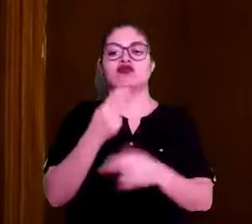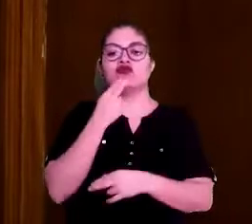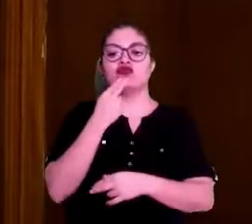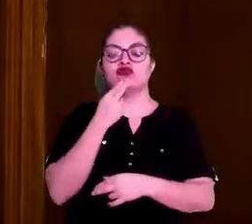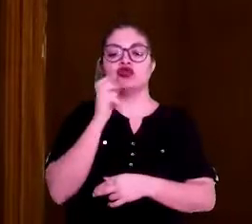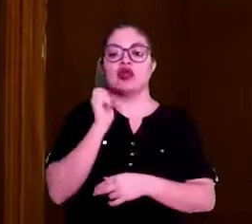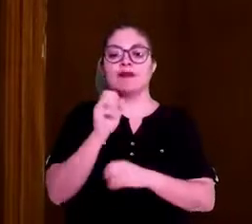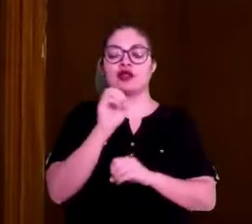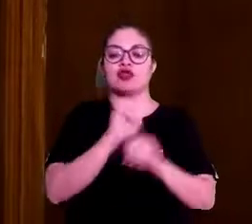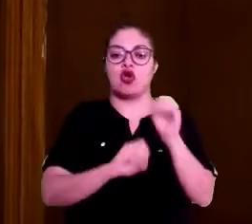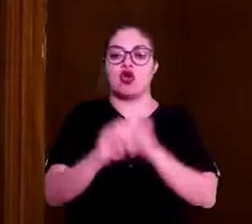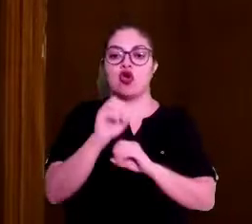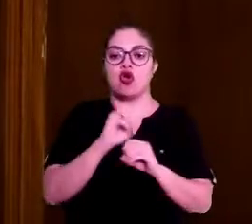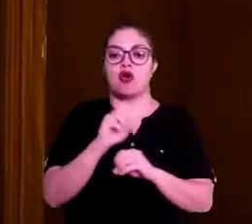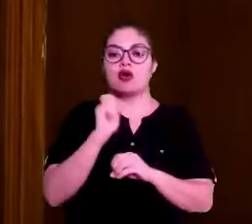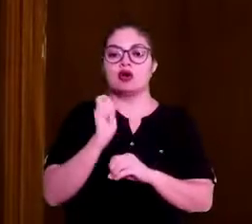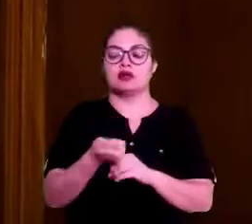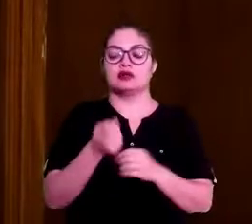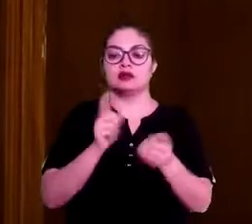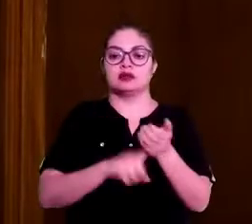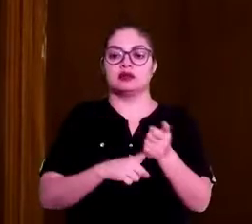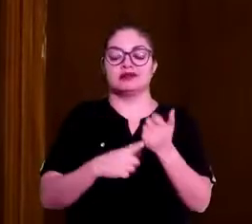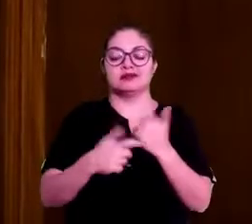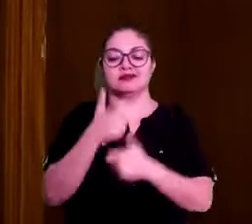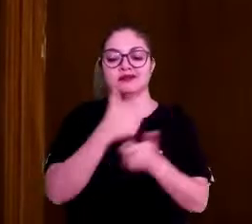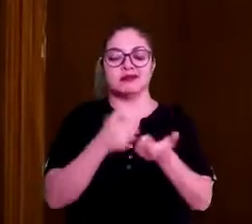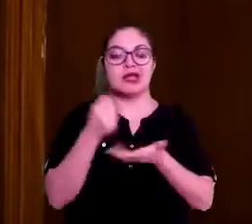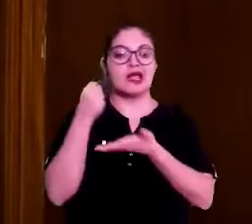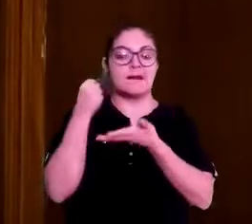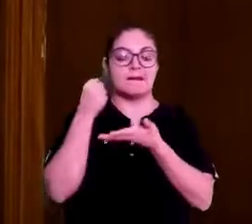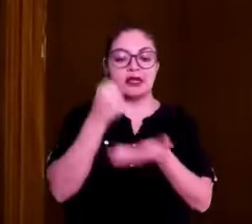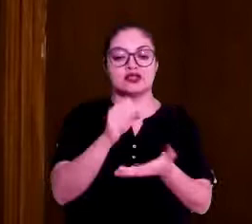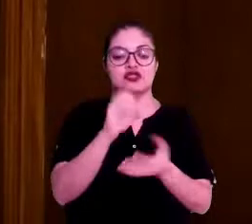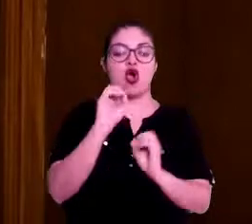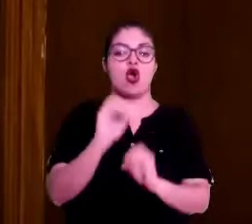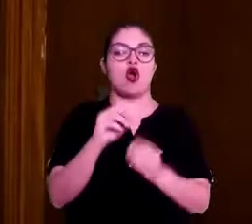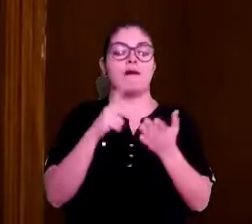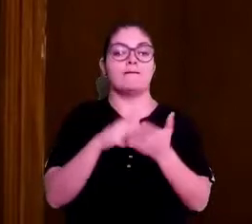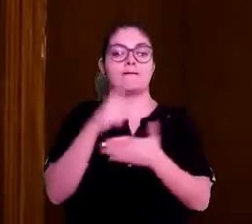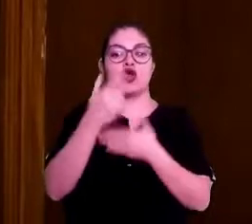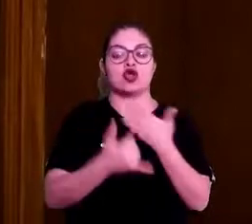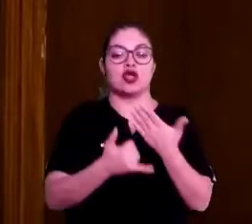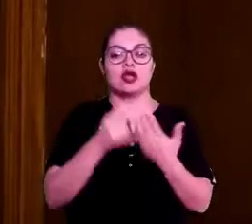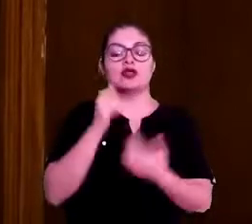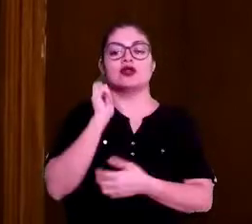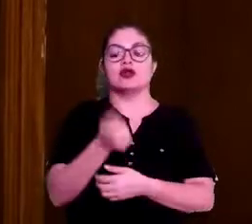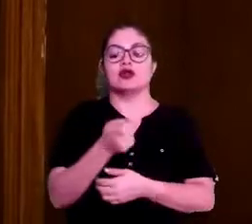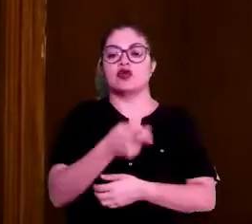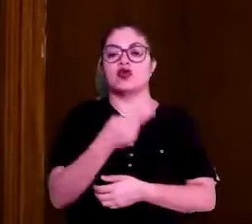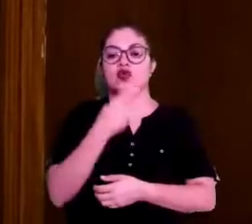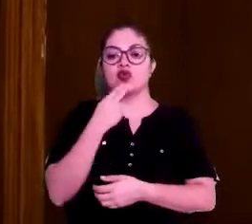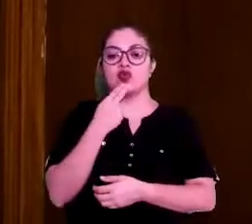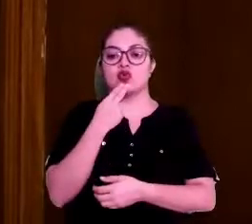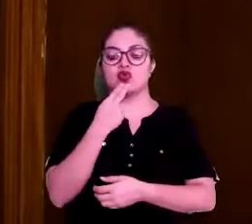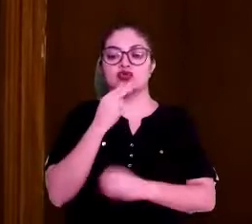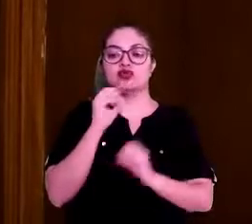obras, de unidades económicas, inversiones o proyectos que por su uso